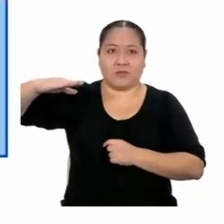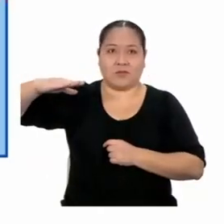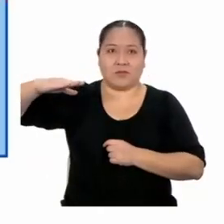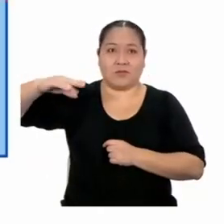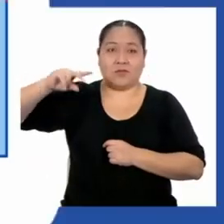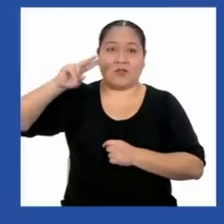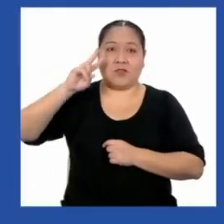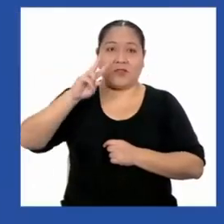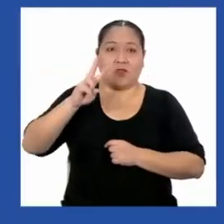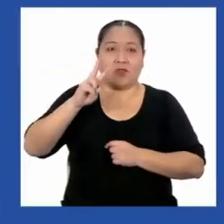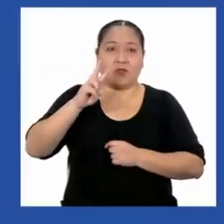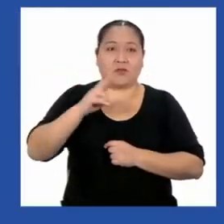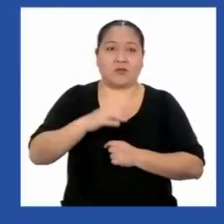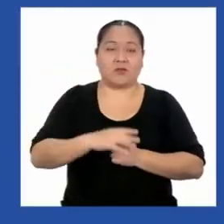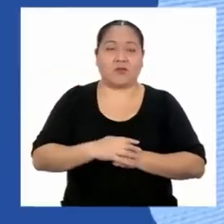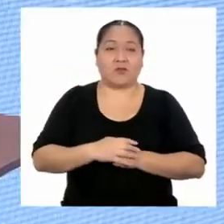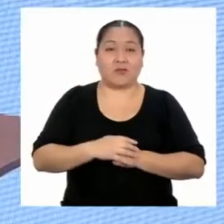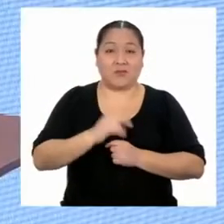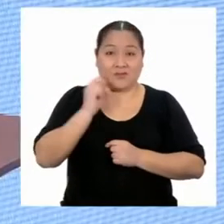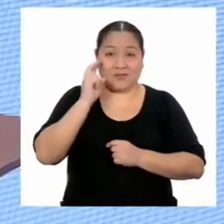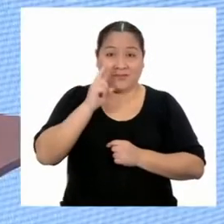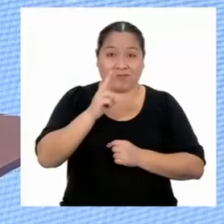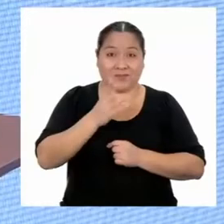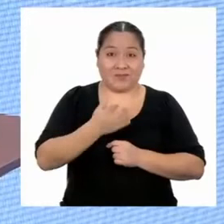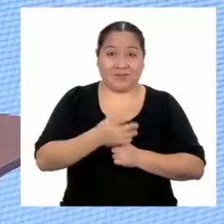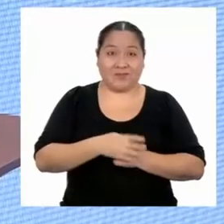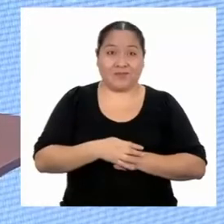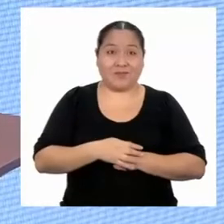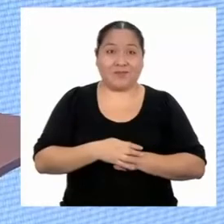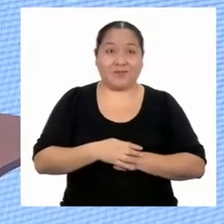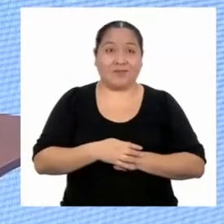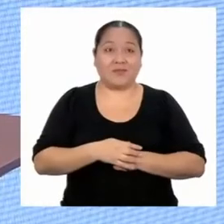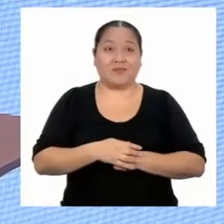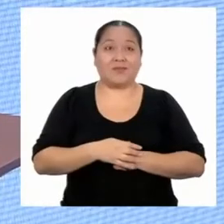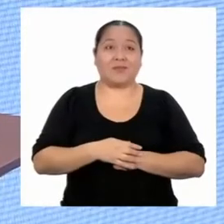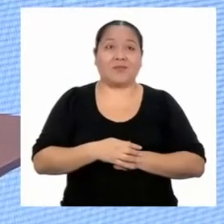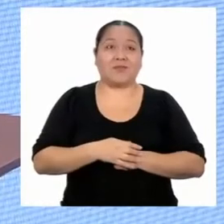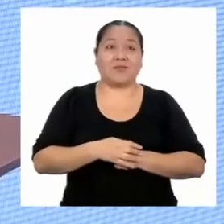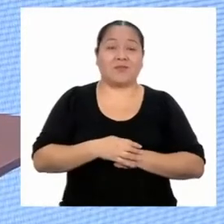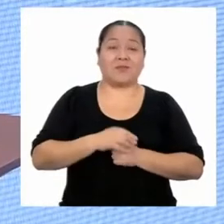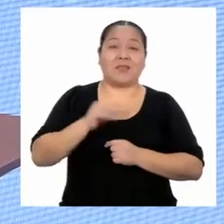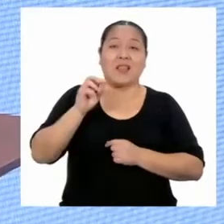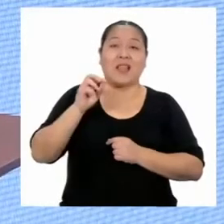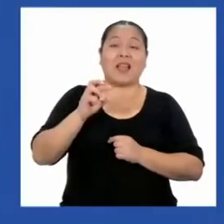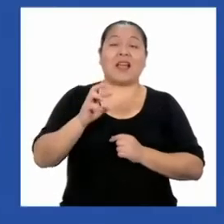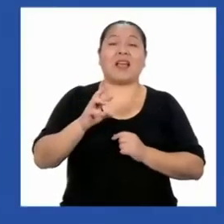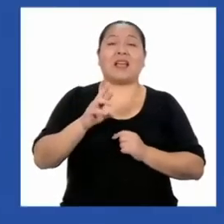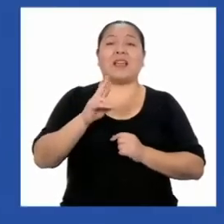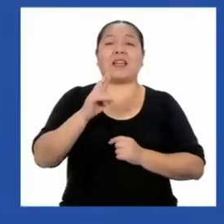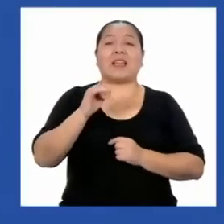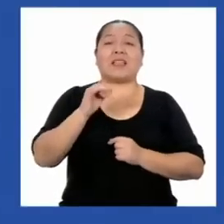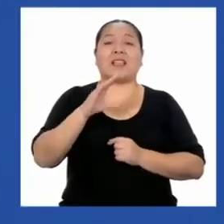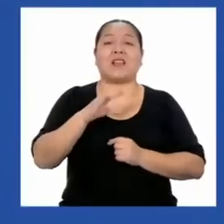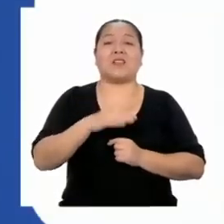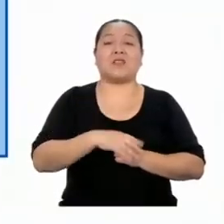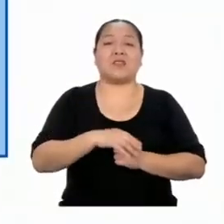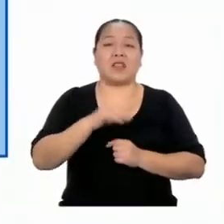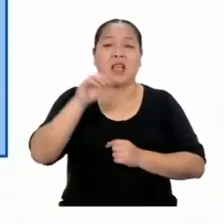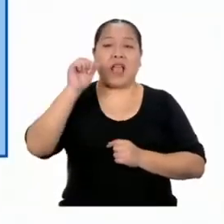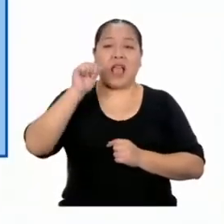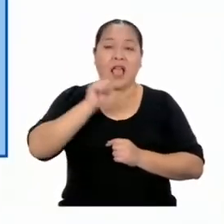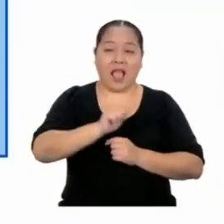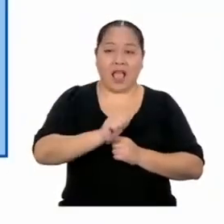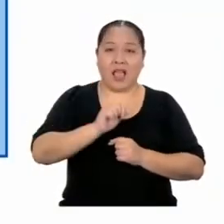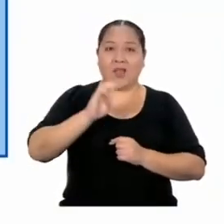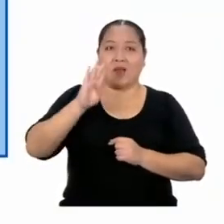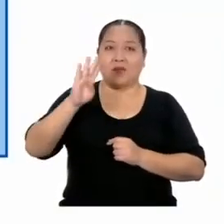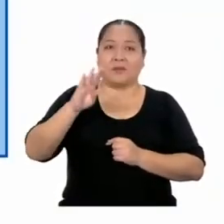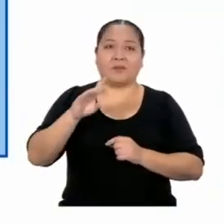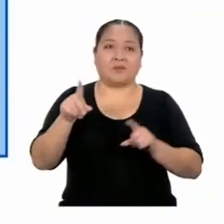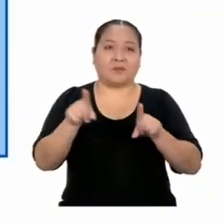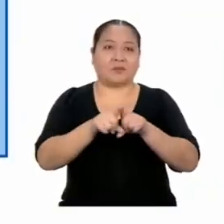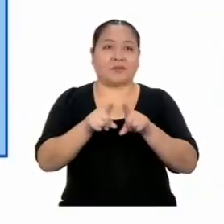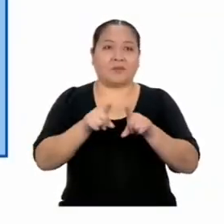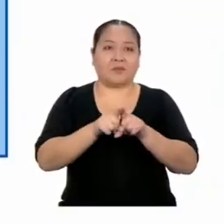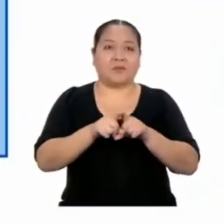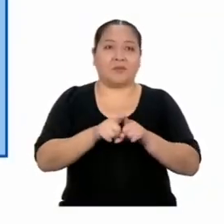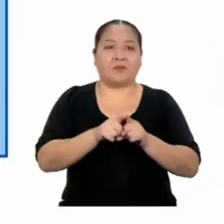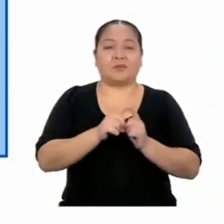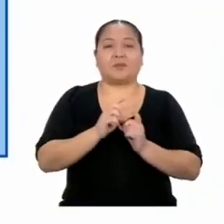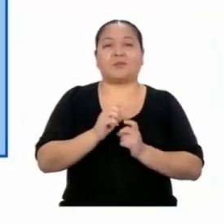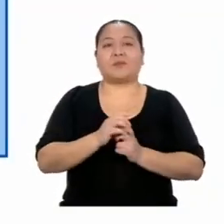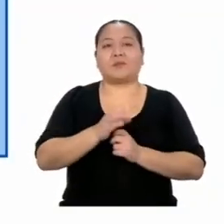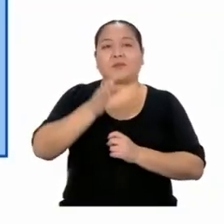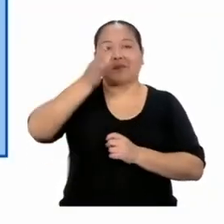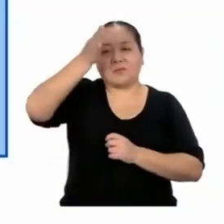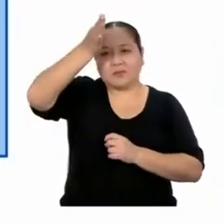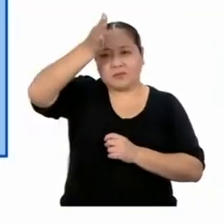formando dos. ¿Los ven? Rectángulos A y B. Pero por otro lado, también podría trazar